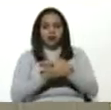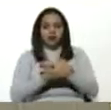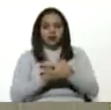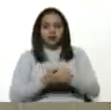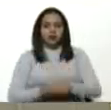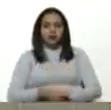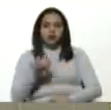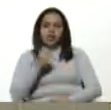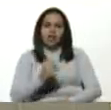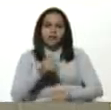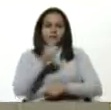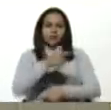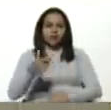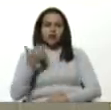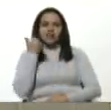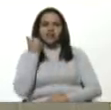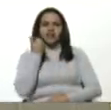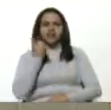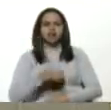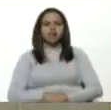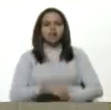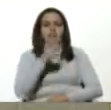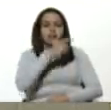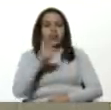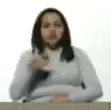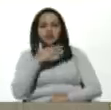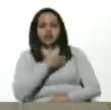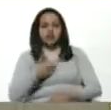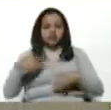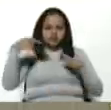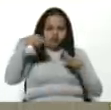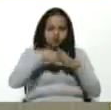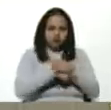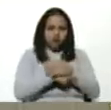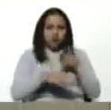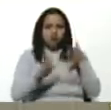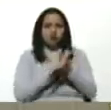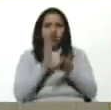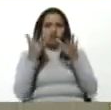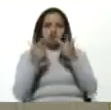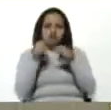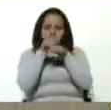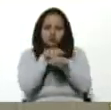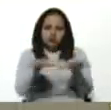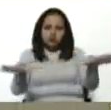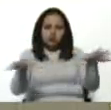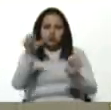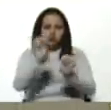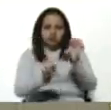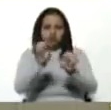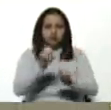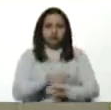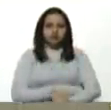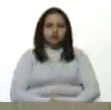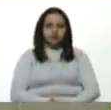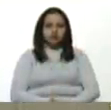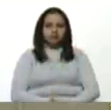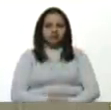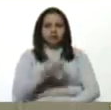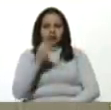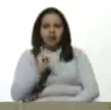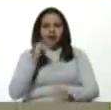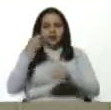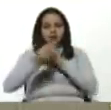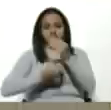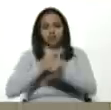activos. Allí el presidente nos ha pedido profundizar en el número y expansión de las pruebas, cosa que estamos